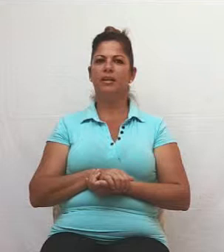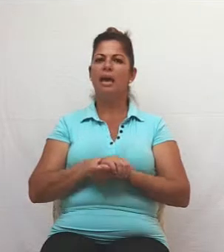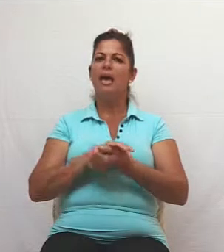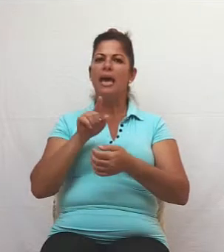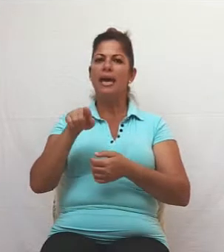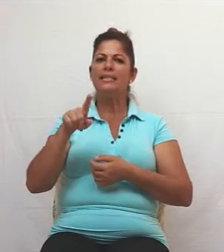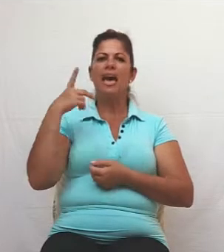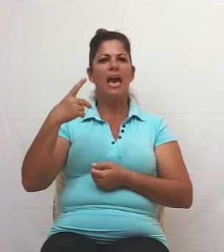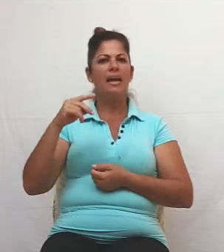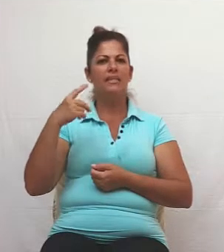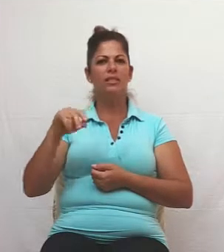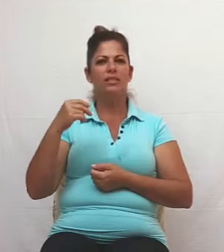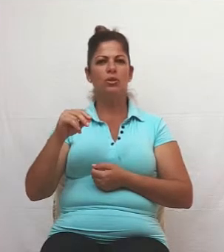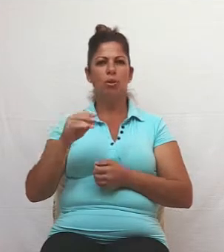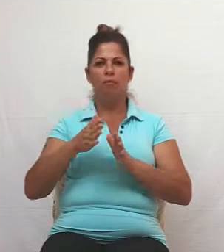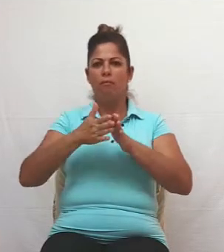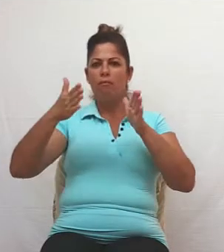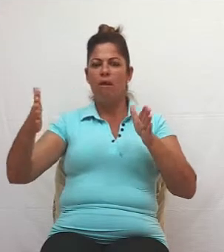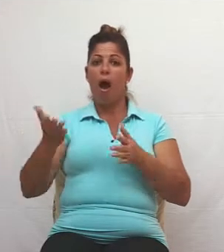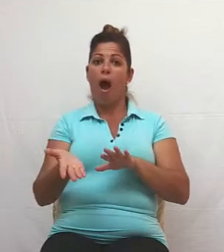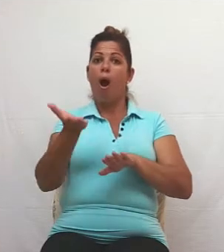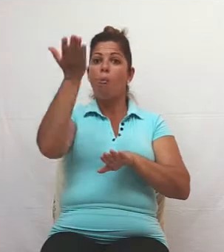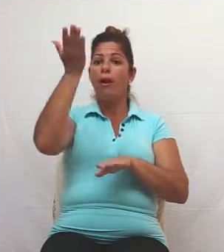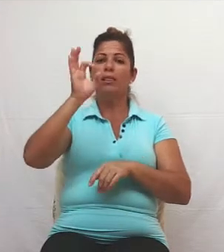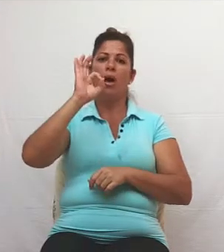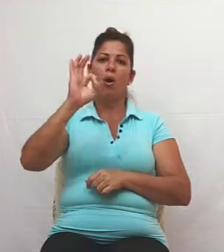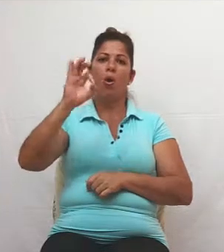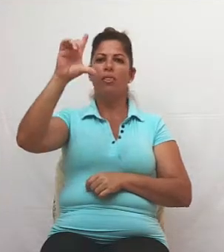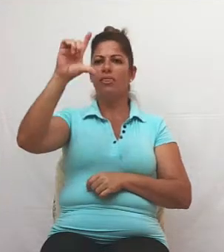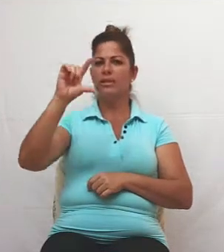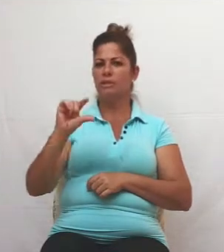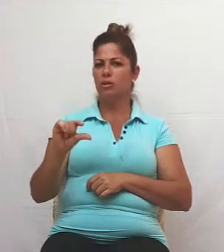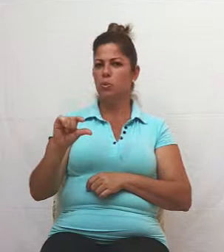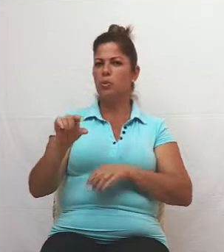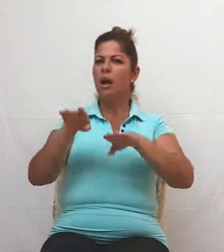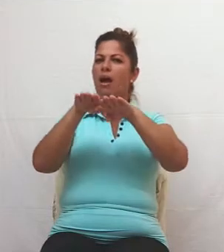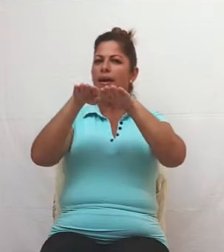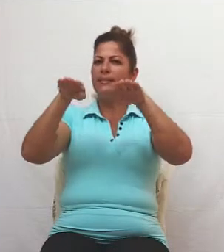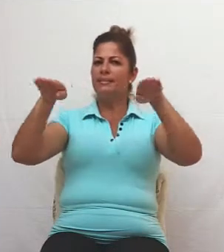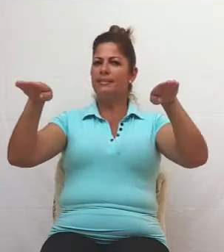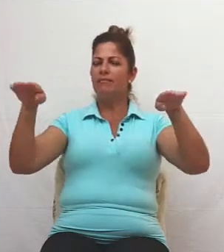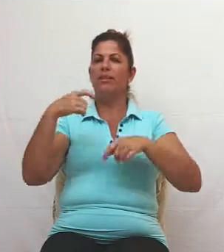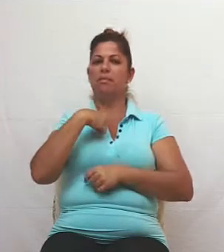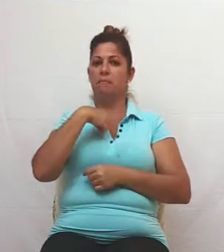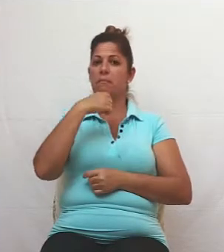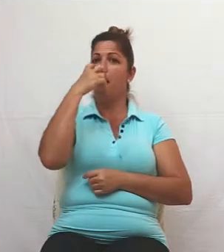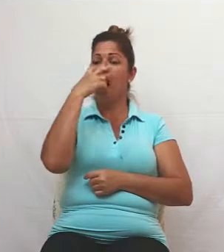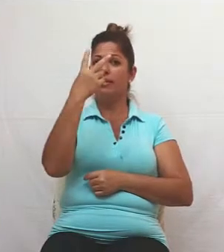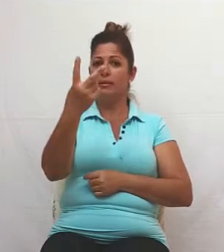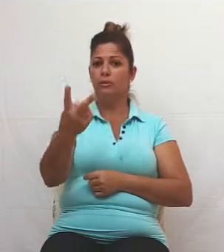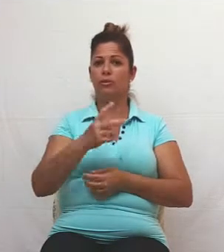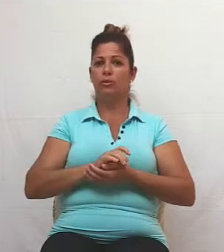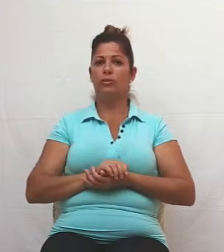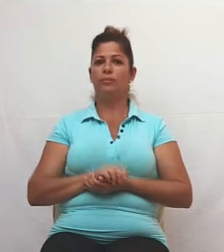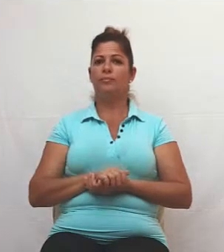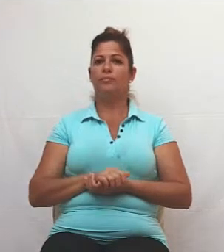a medida que transcurre el ejercicio aumenta o disminuye la estabilidad de mi